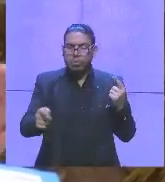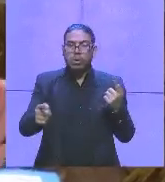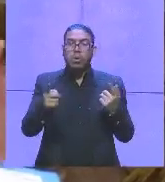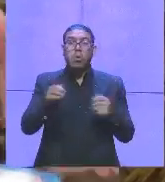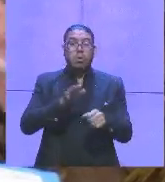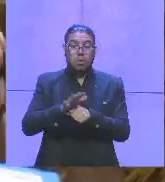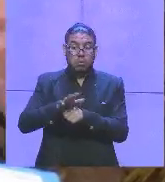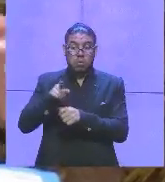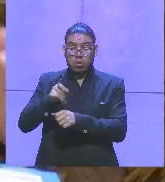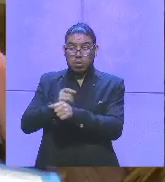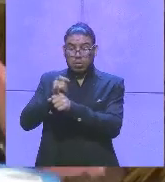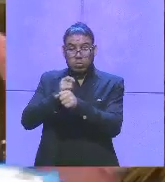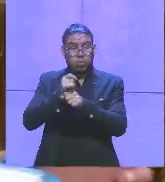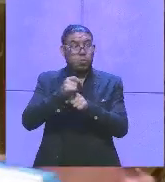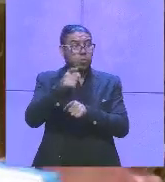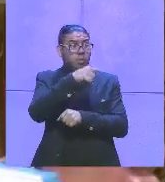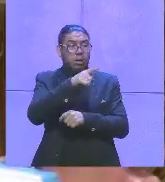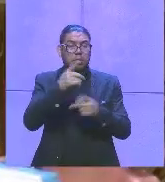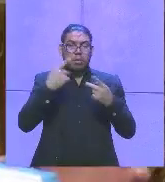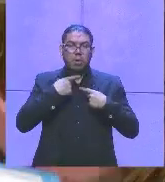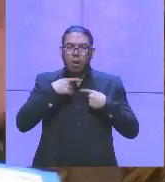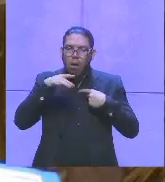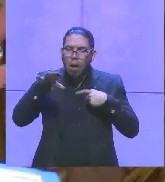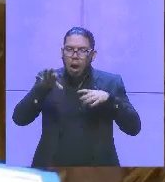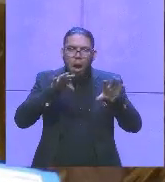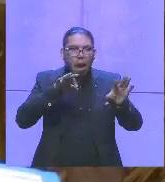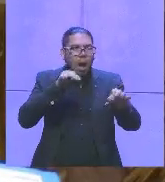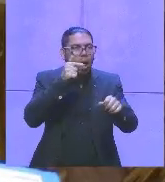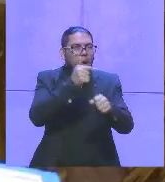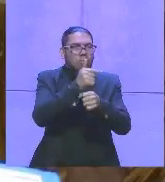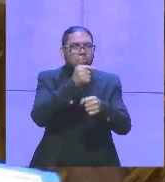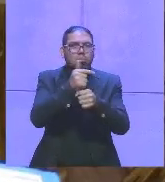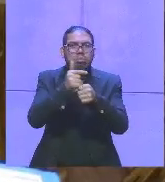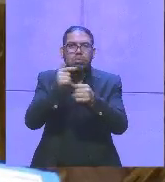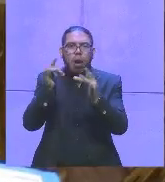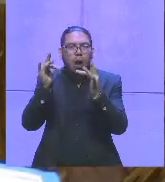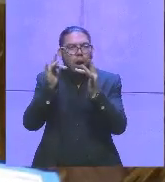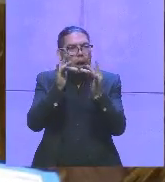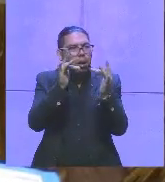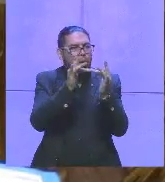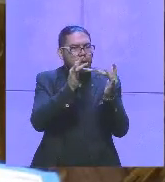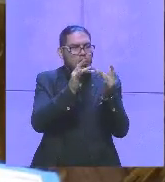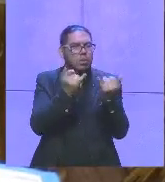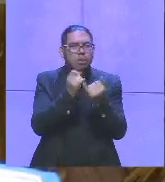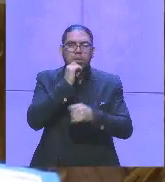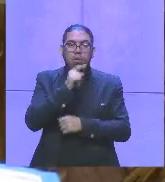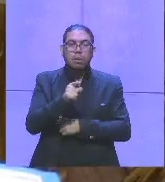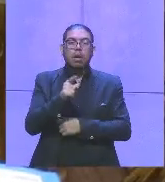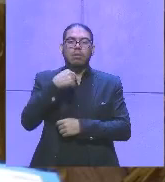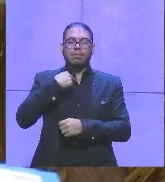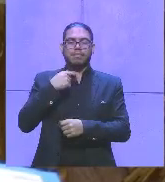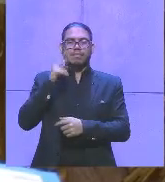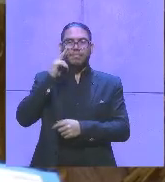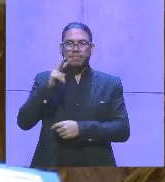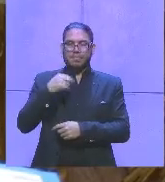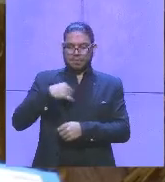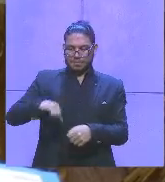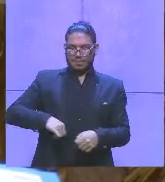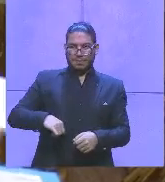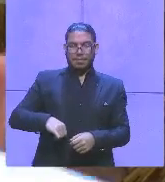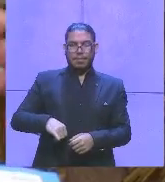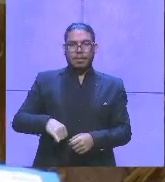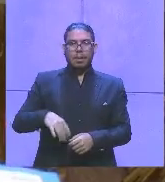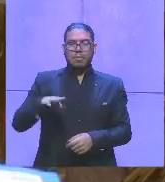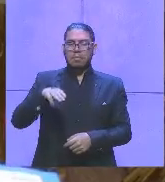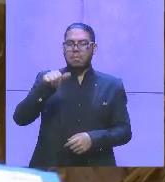investigadores comienzan a tejer estos análisis. Y voy a partir, por ejemplo, de uno que me llamó mucho la atención, que hizo María